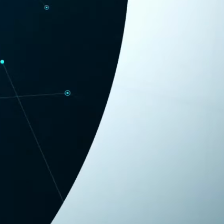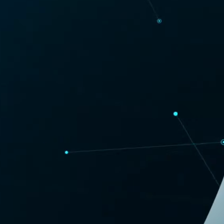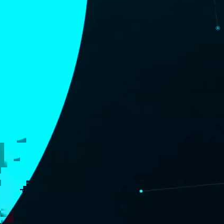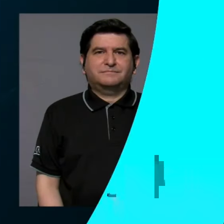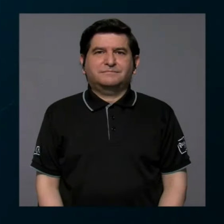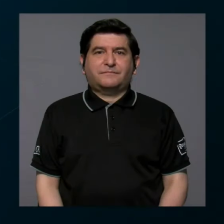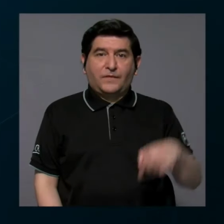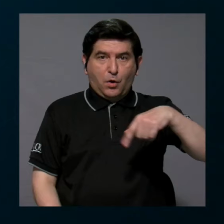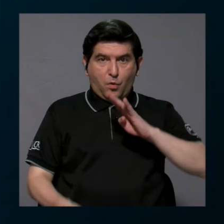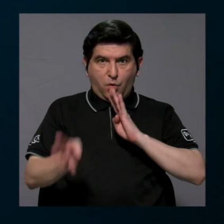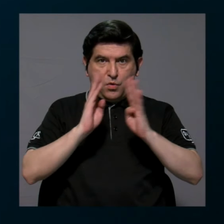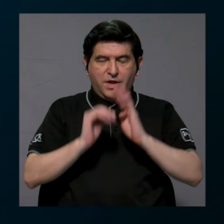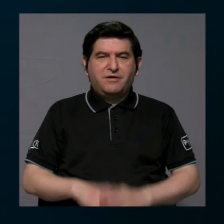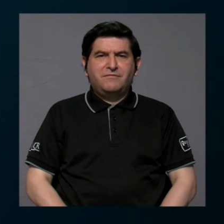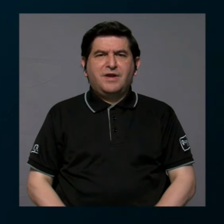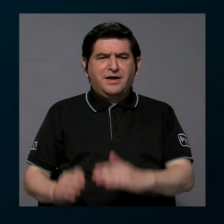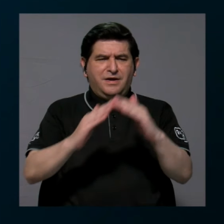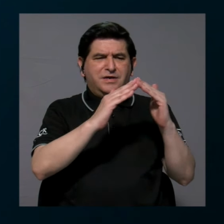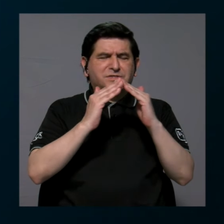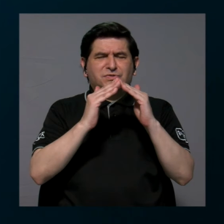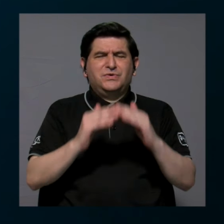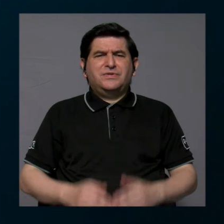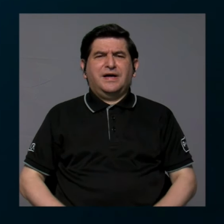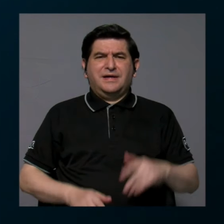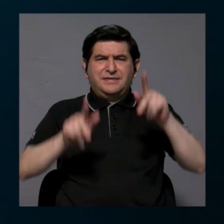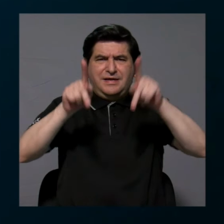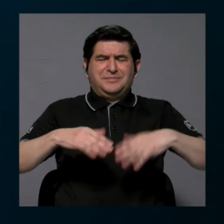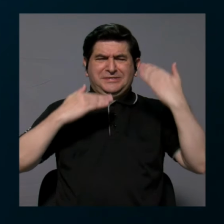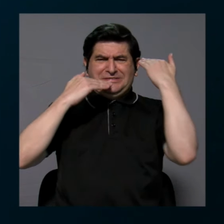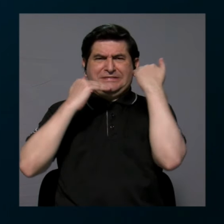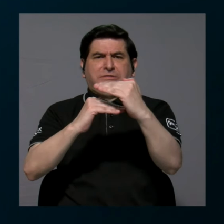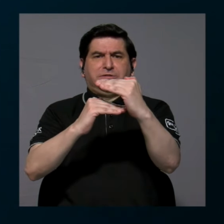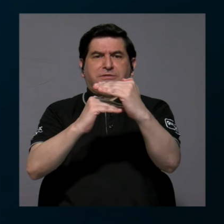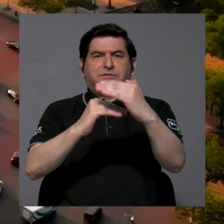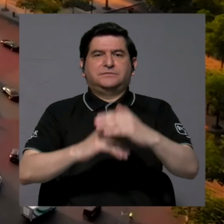Hoy hablaremos sobre las ciudades que arrinconan.